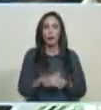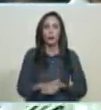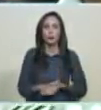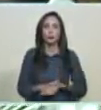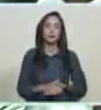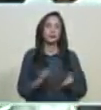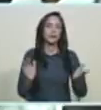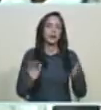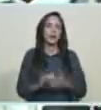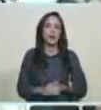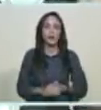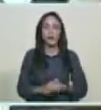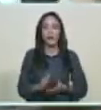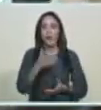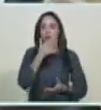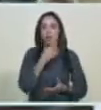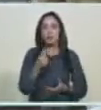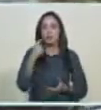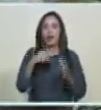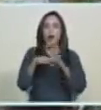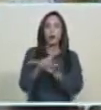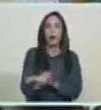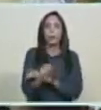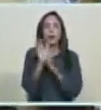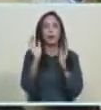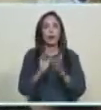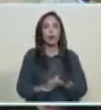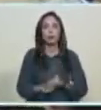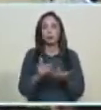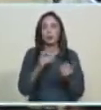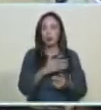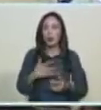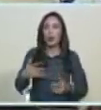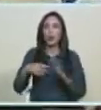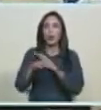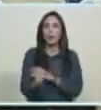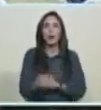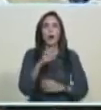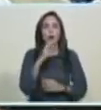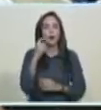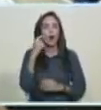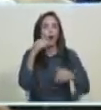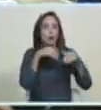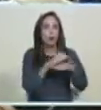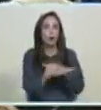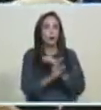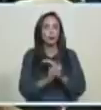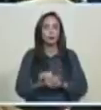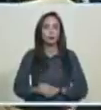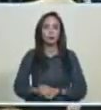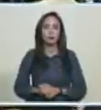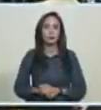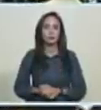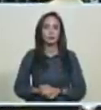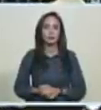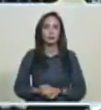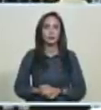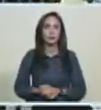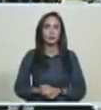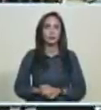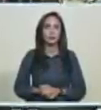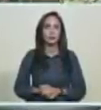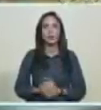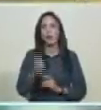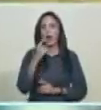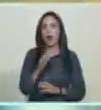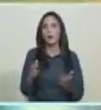agarra y compra su certificado en oro y su lingote. Y lo guarda ahí, bien guardadito, en las bóvedas de Banco Central, para